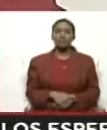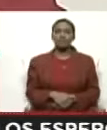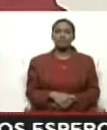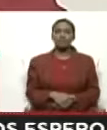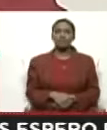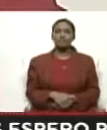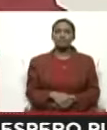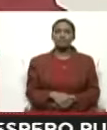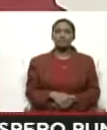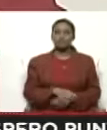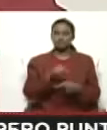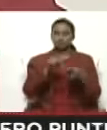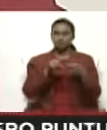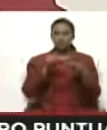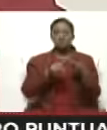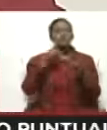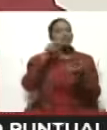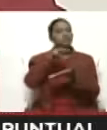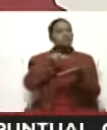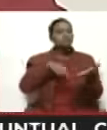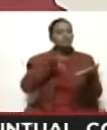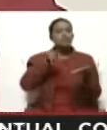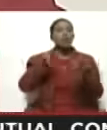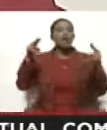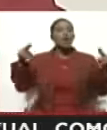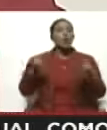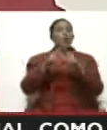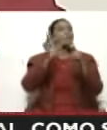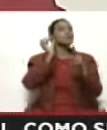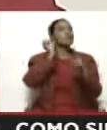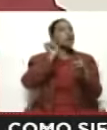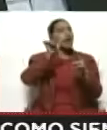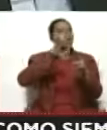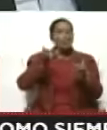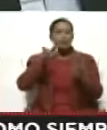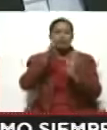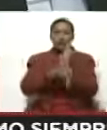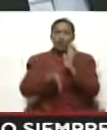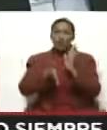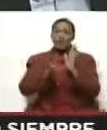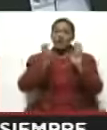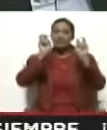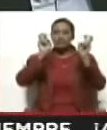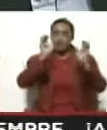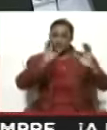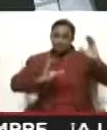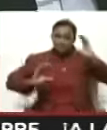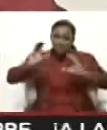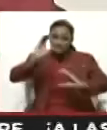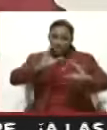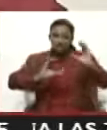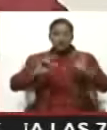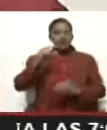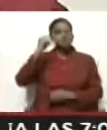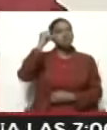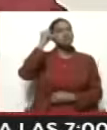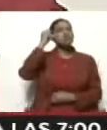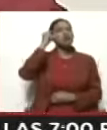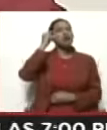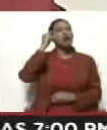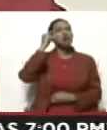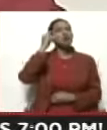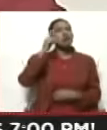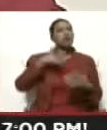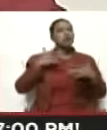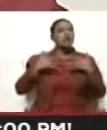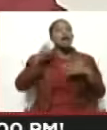extraordinarias. El encuentro de mujeres de la ciencia, un evento que se hizo, eso fue el día